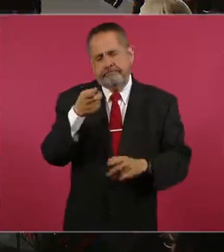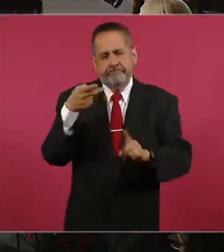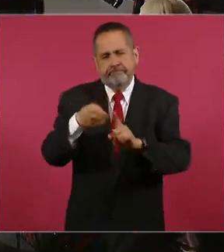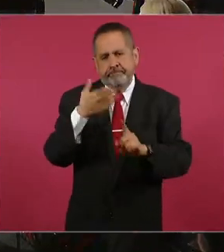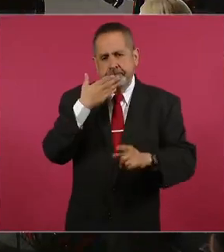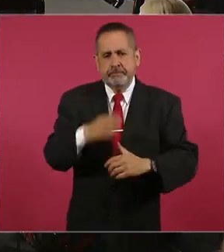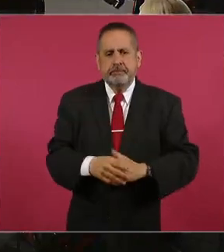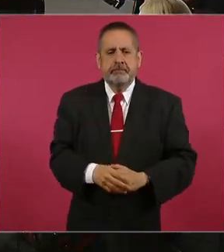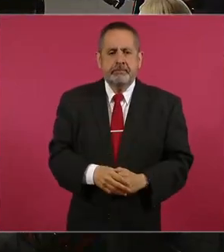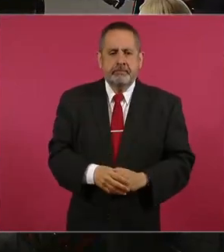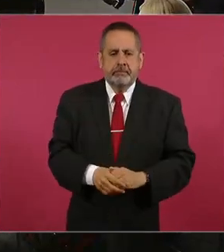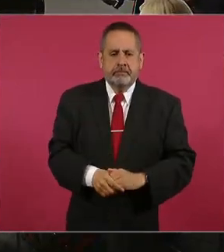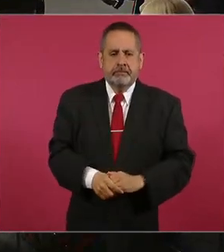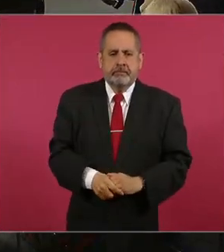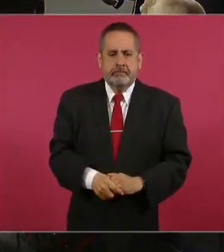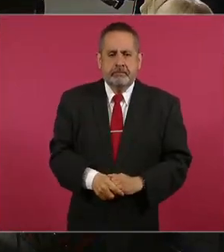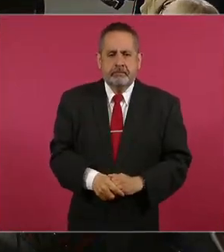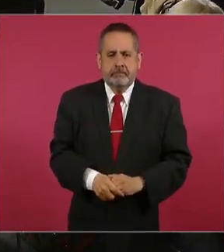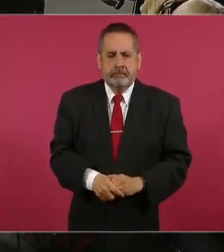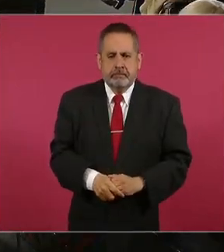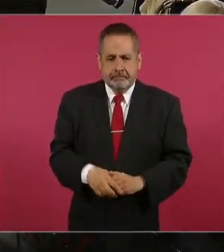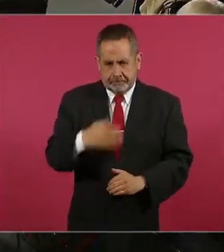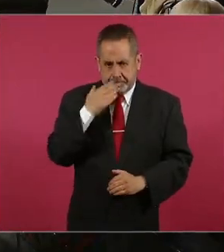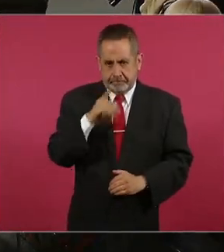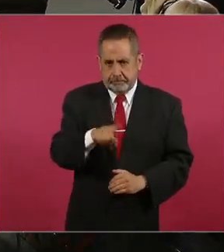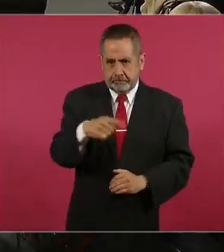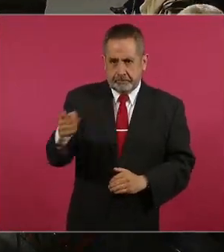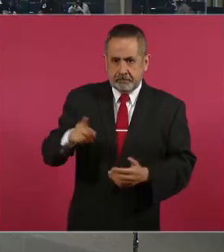es. Gracias, presidente. Vamos, Jorge.